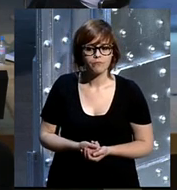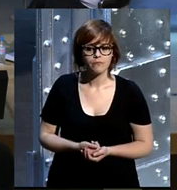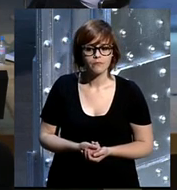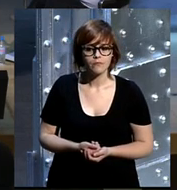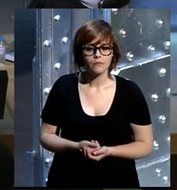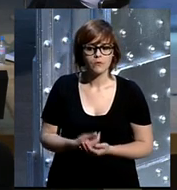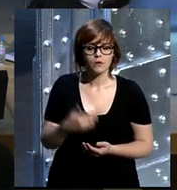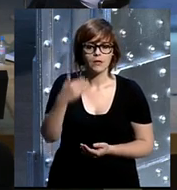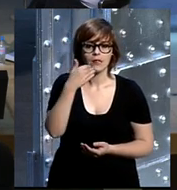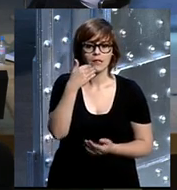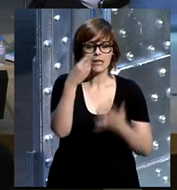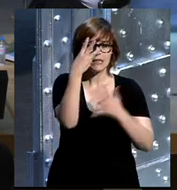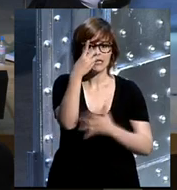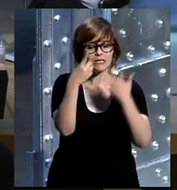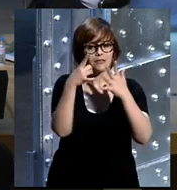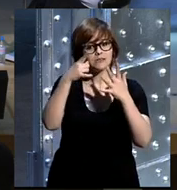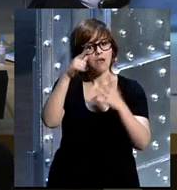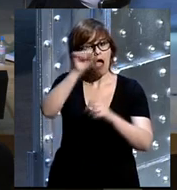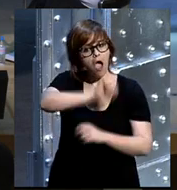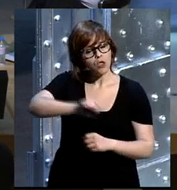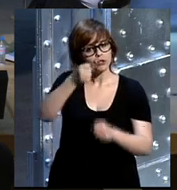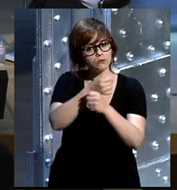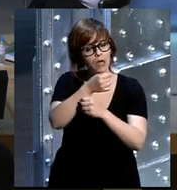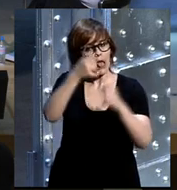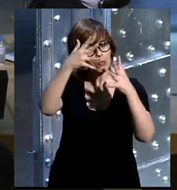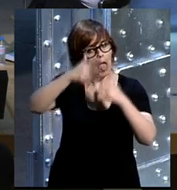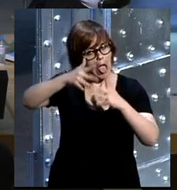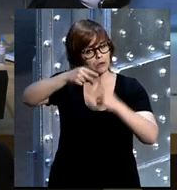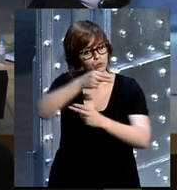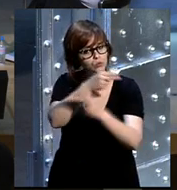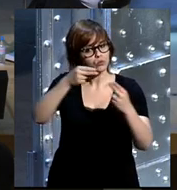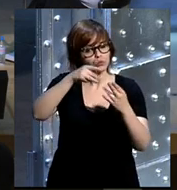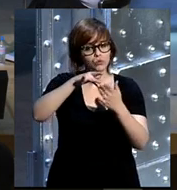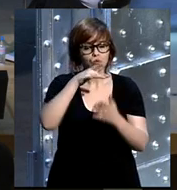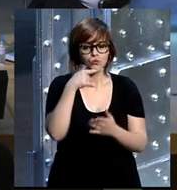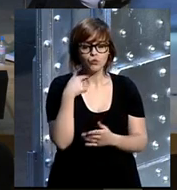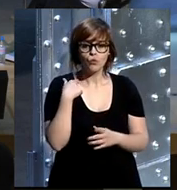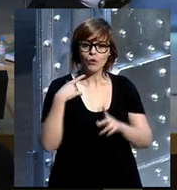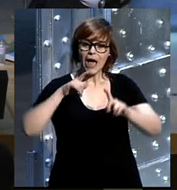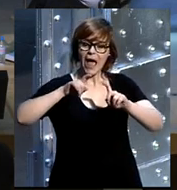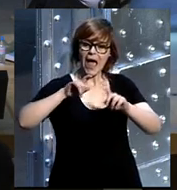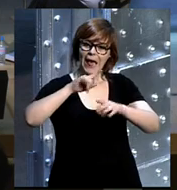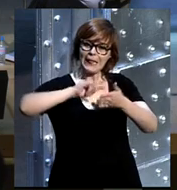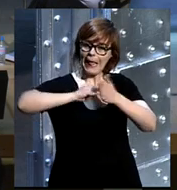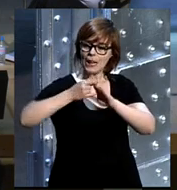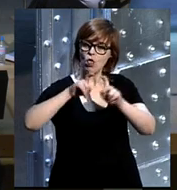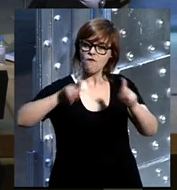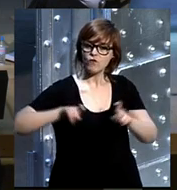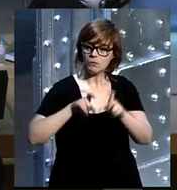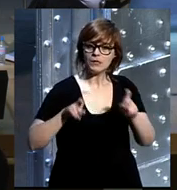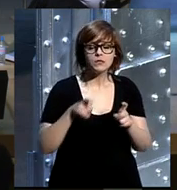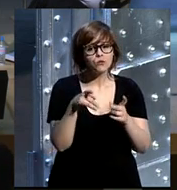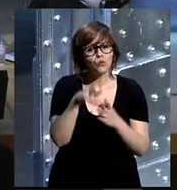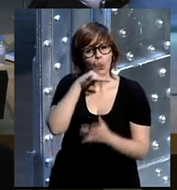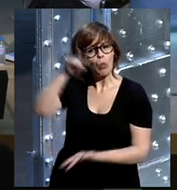Llevo 36 años en la administración como ingeniero en informática, como TIC. El otro día